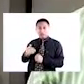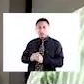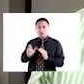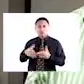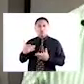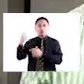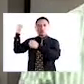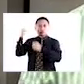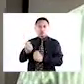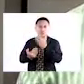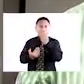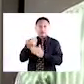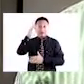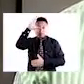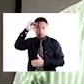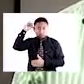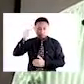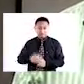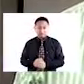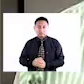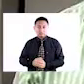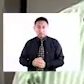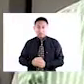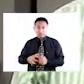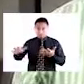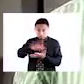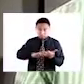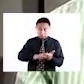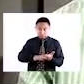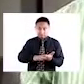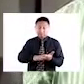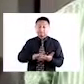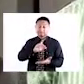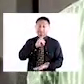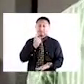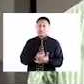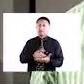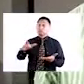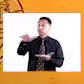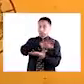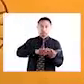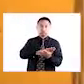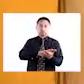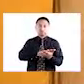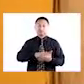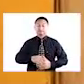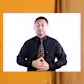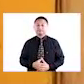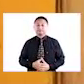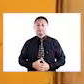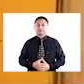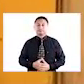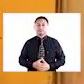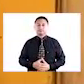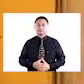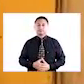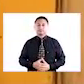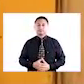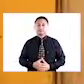las normas, las formas en las que quisieron fundar la nueva Riobamba. O sea, se destruyó prácticamente. Se destruyó completamente todo.